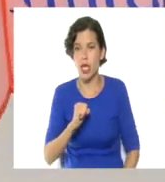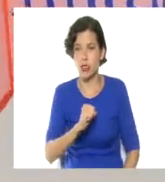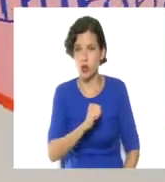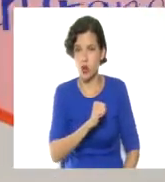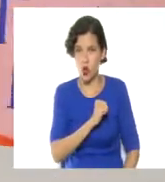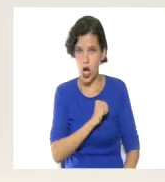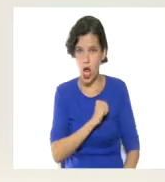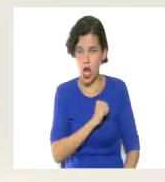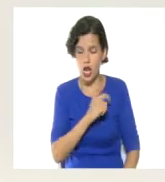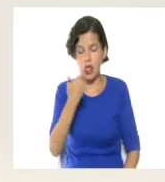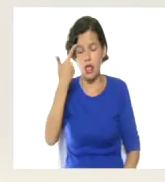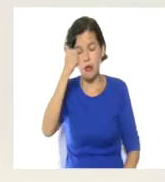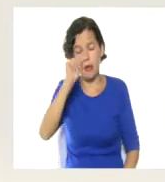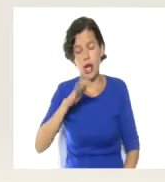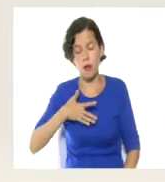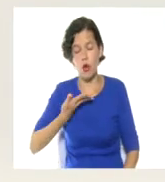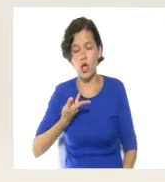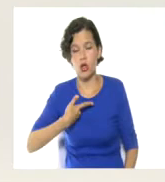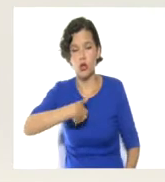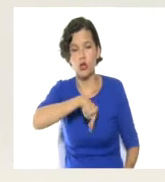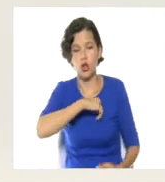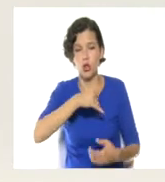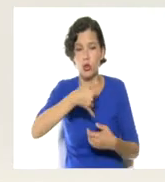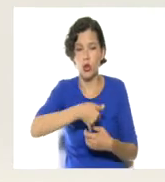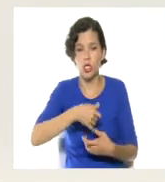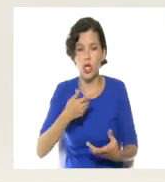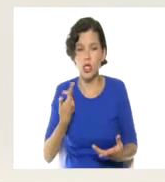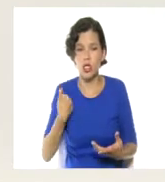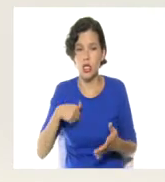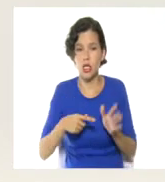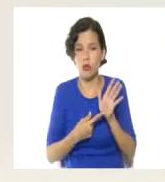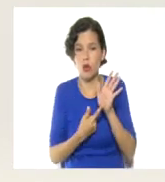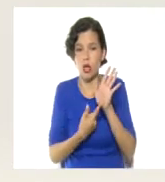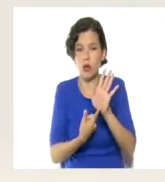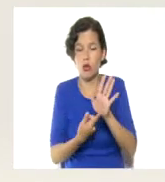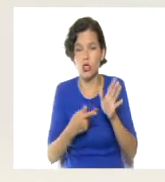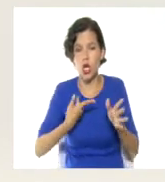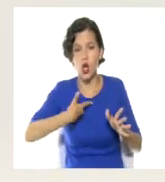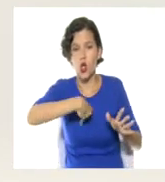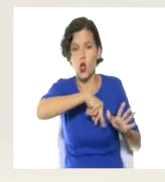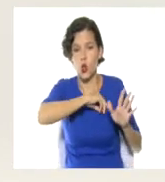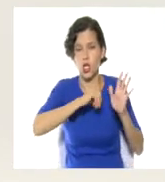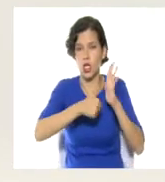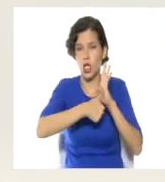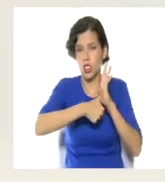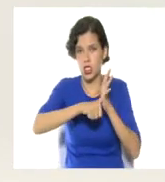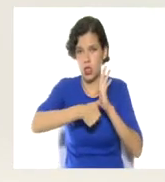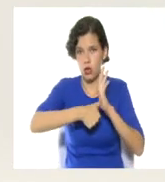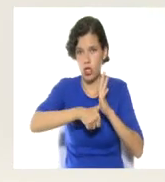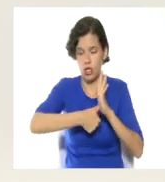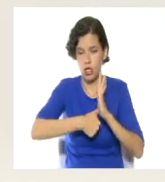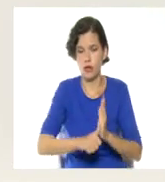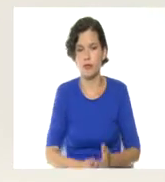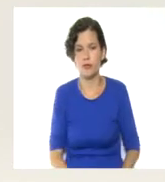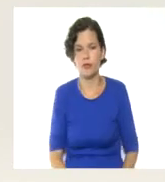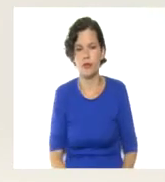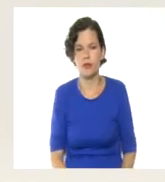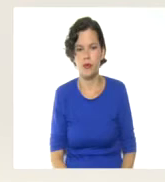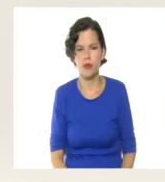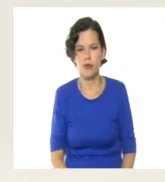personal y para poder nosotros sufragar tenemos que mostrar nuestra cédula de identidad.